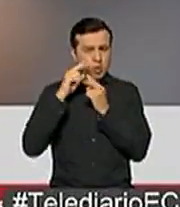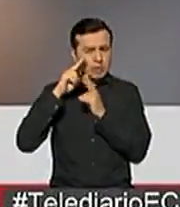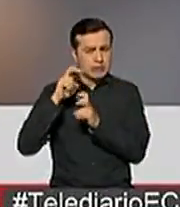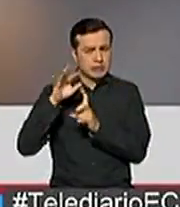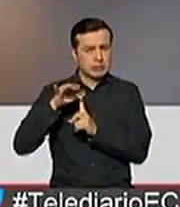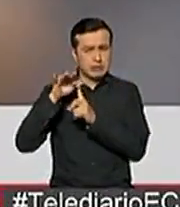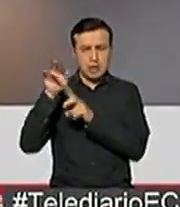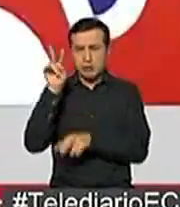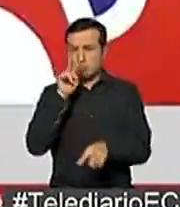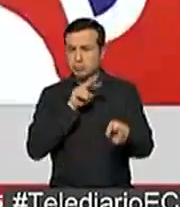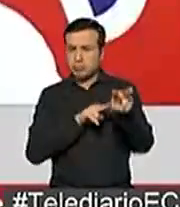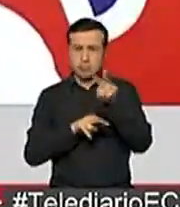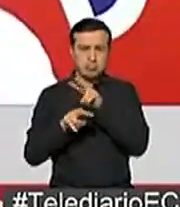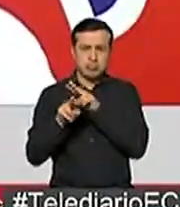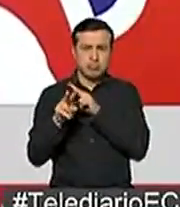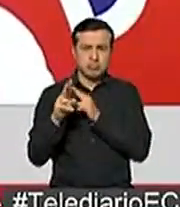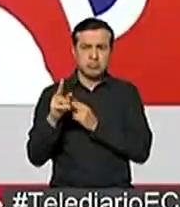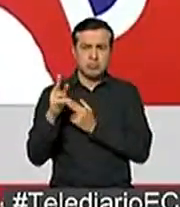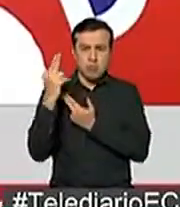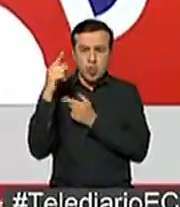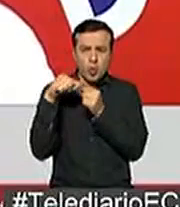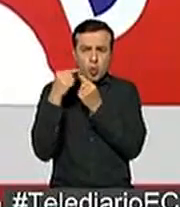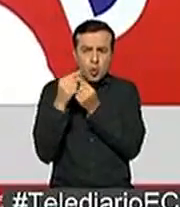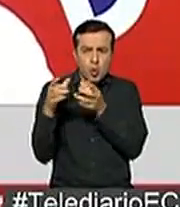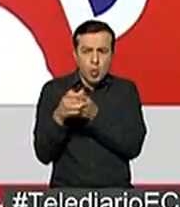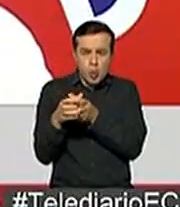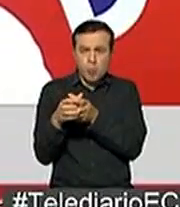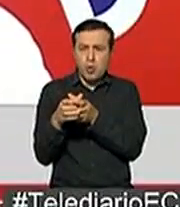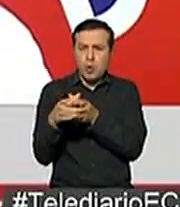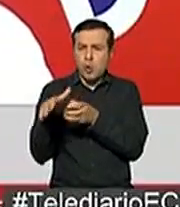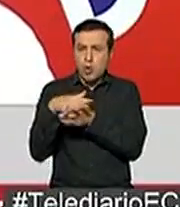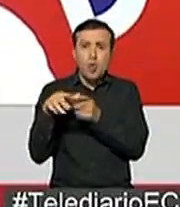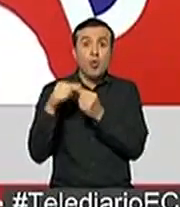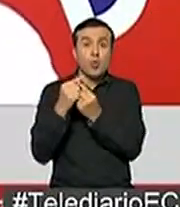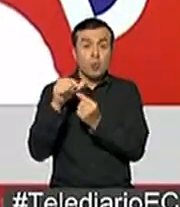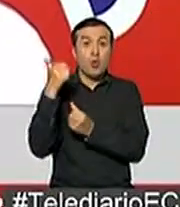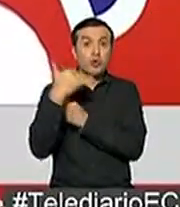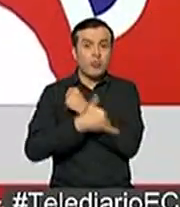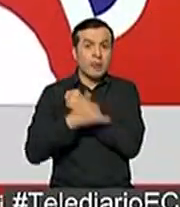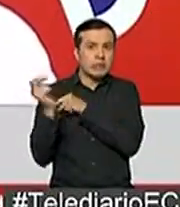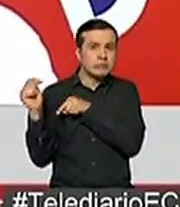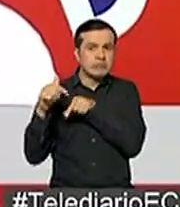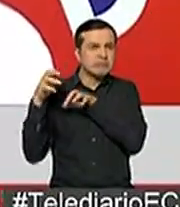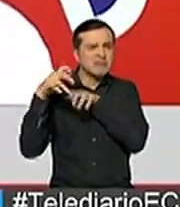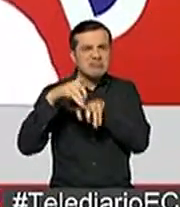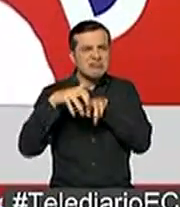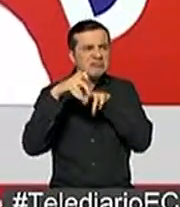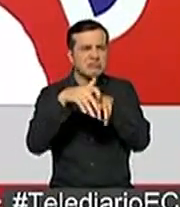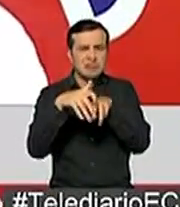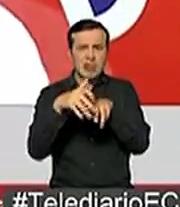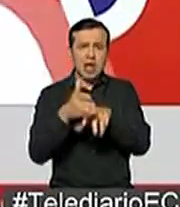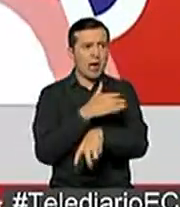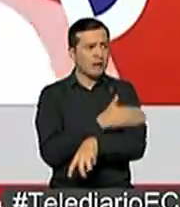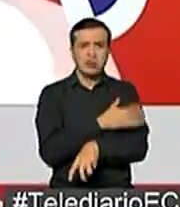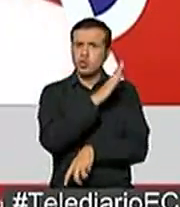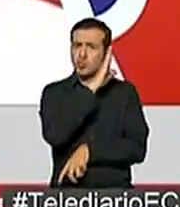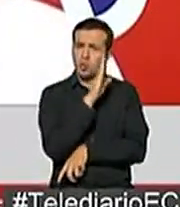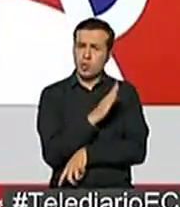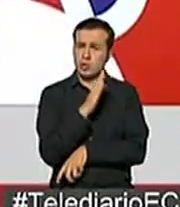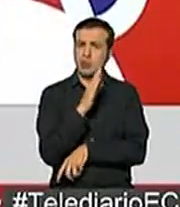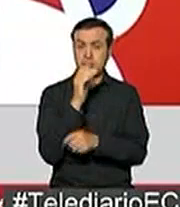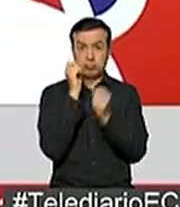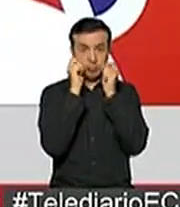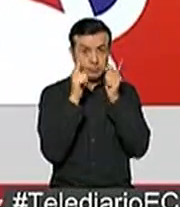extranjeros acotó tuvimos una participación de extranjeros en estas protestas que no habíamos tenido antes estamos